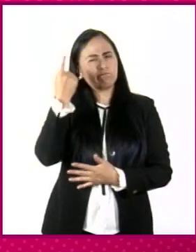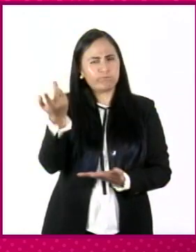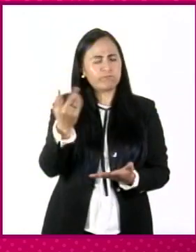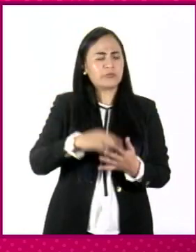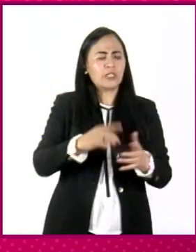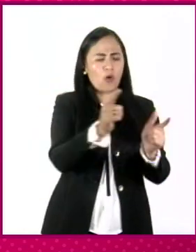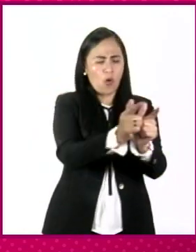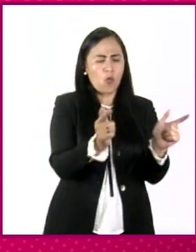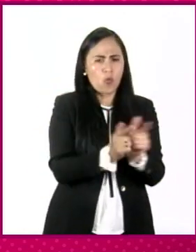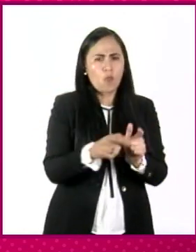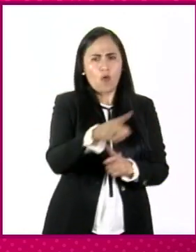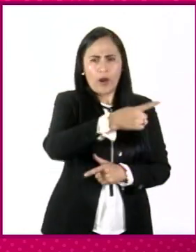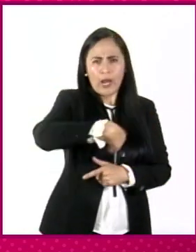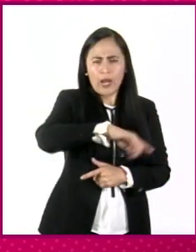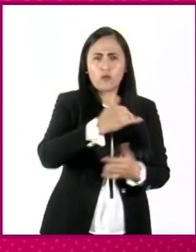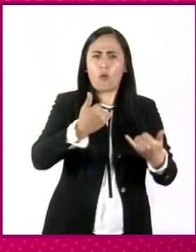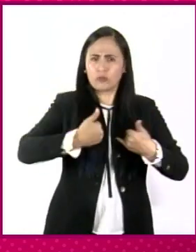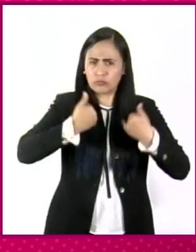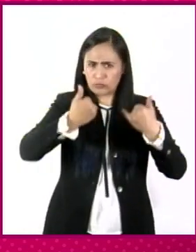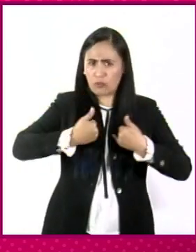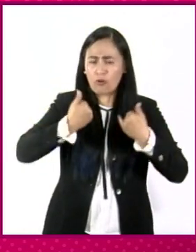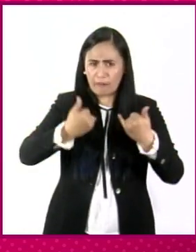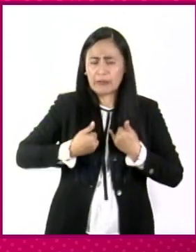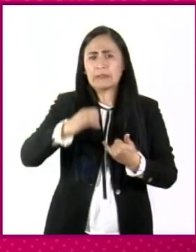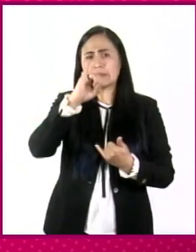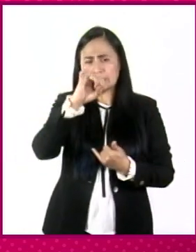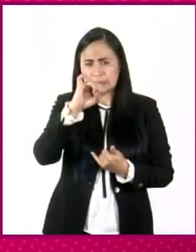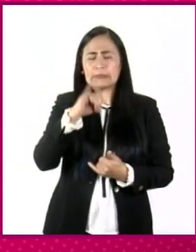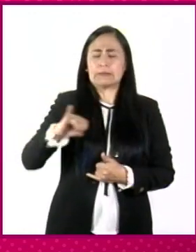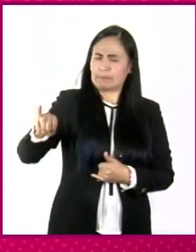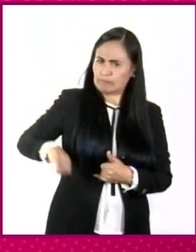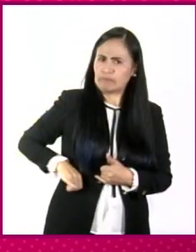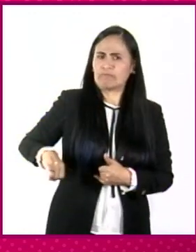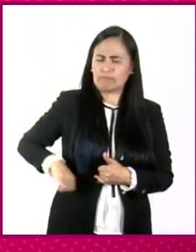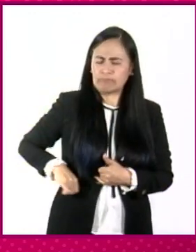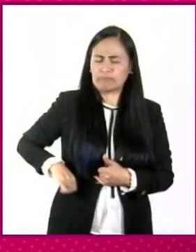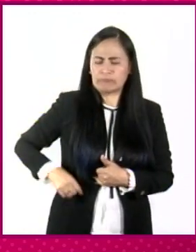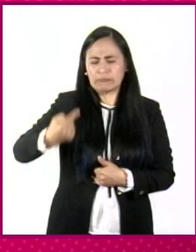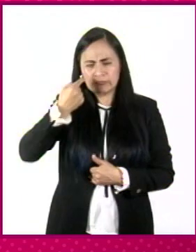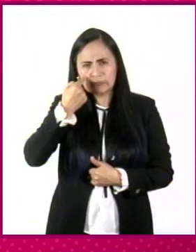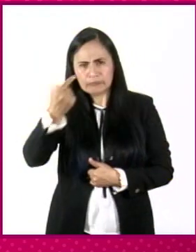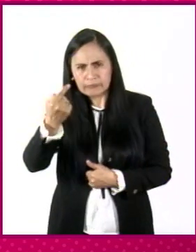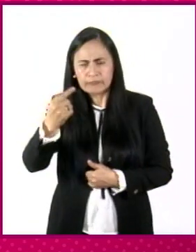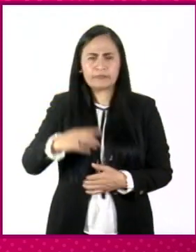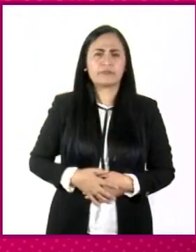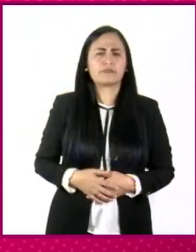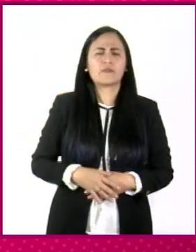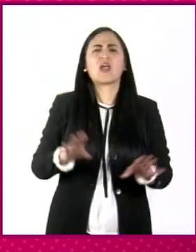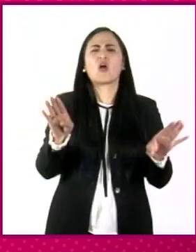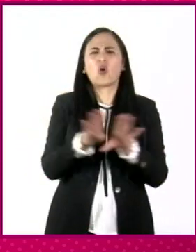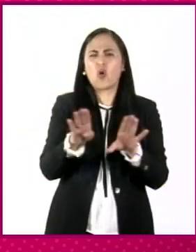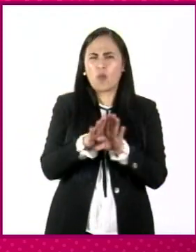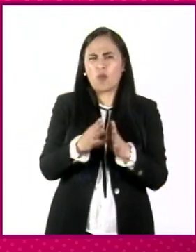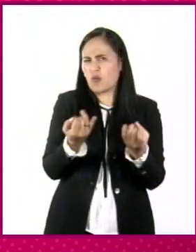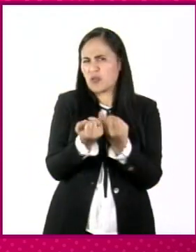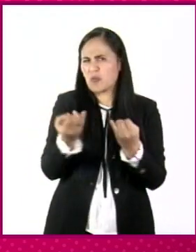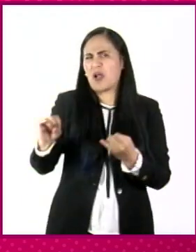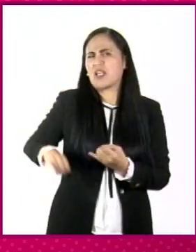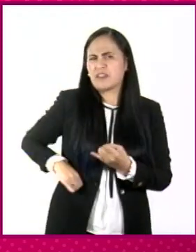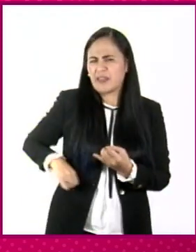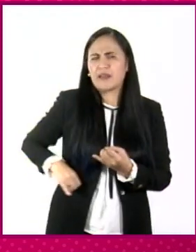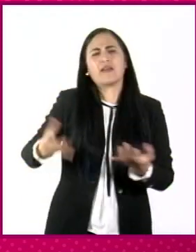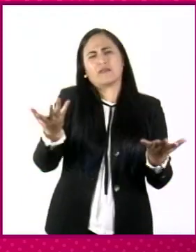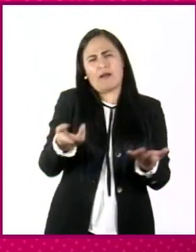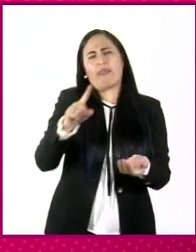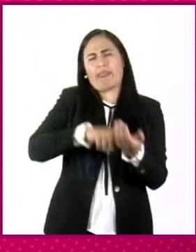de jóvenes se ha involucrado. El involucramiento de los jóvenes se ha dado también a través de las redes sociales. Y bueno,